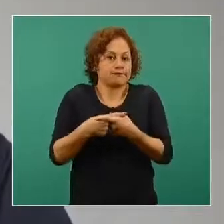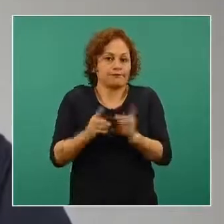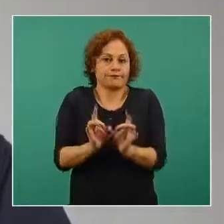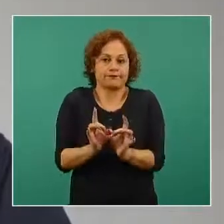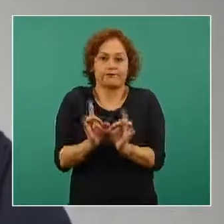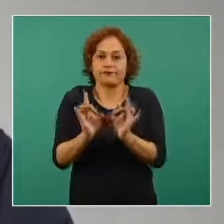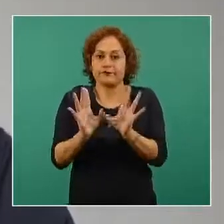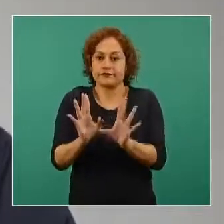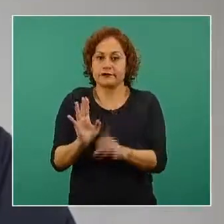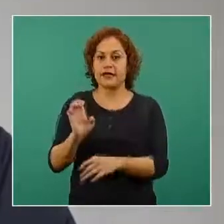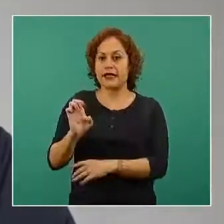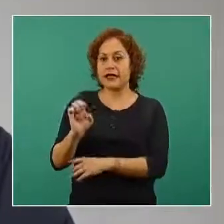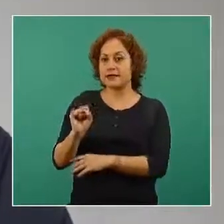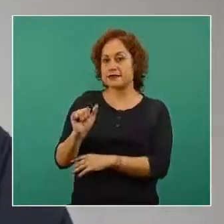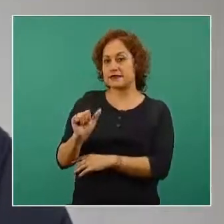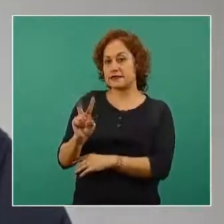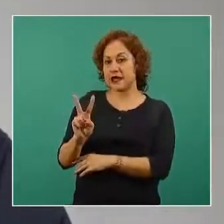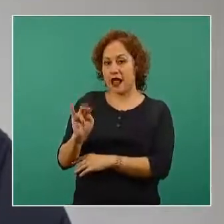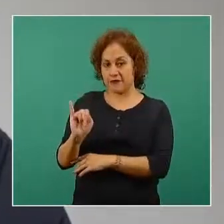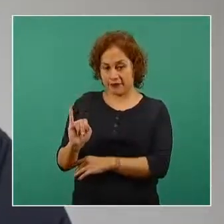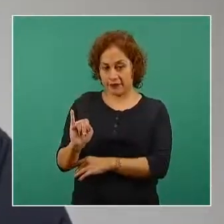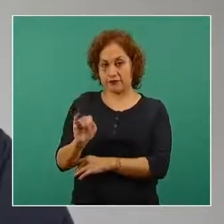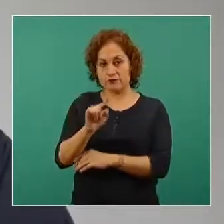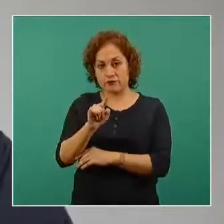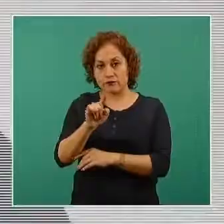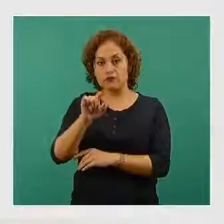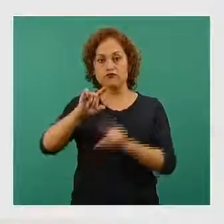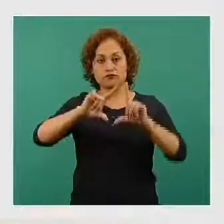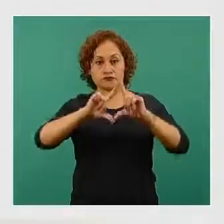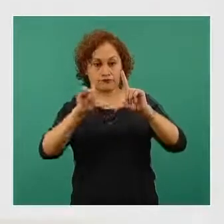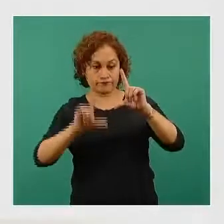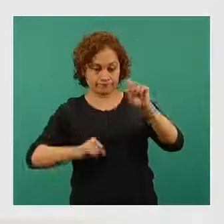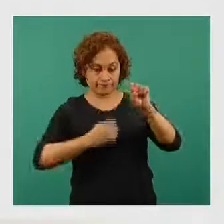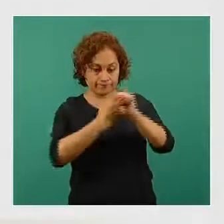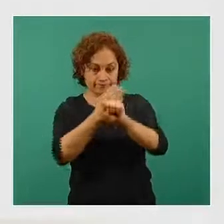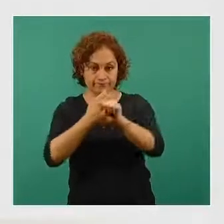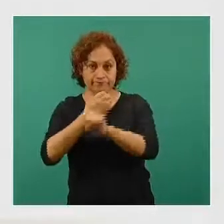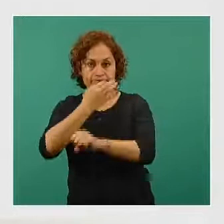siglas de ESAVI. Para el día de hoy, las entidades han reportado